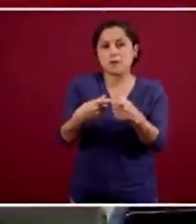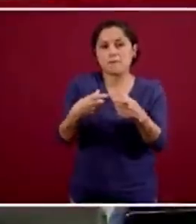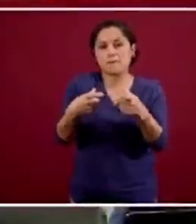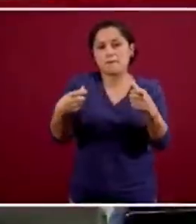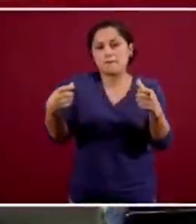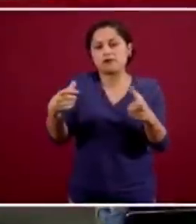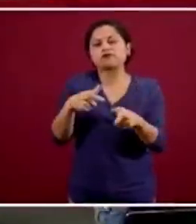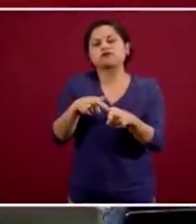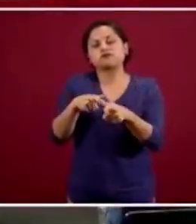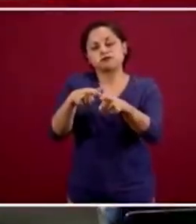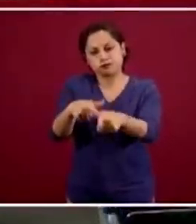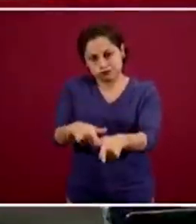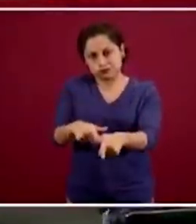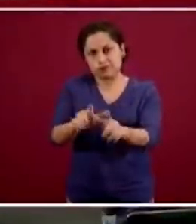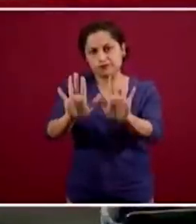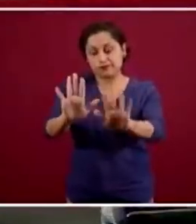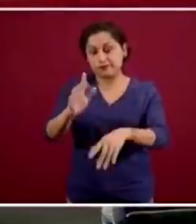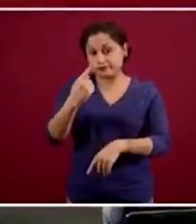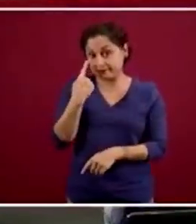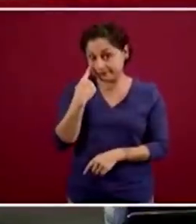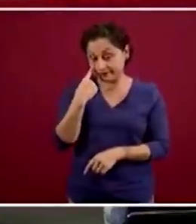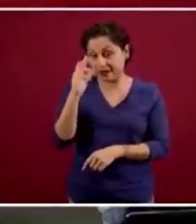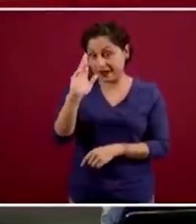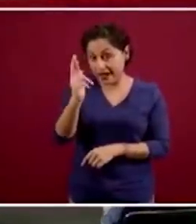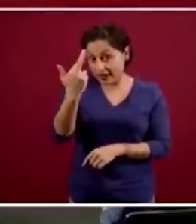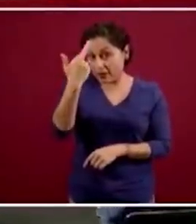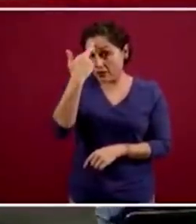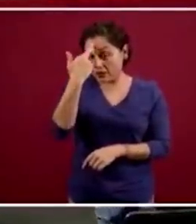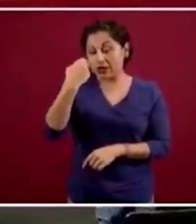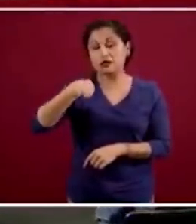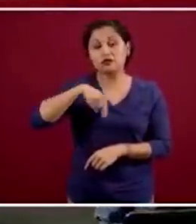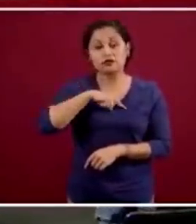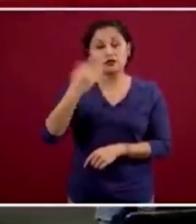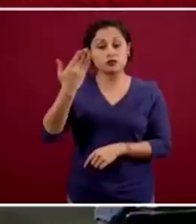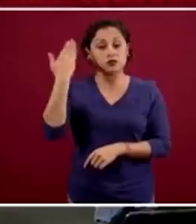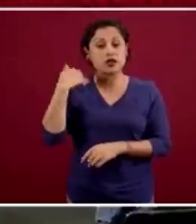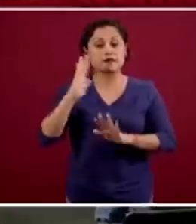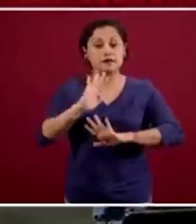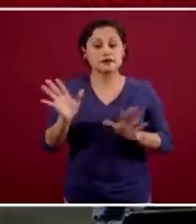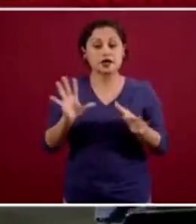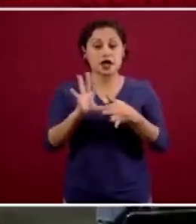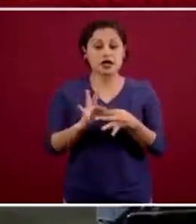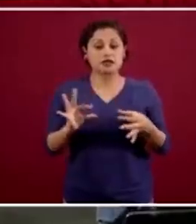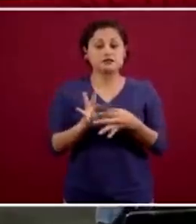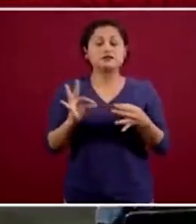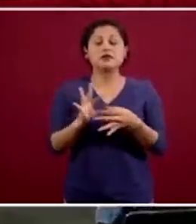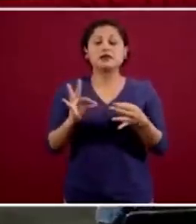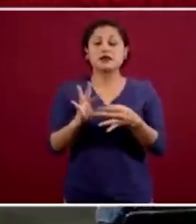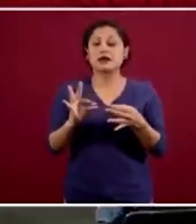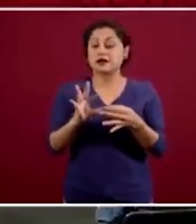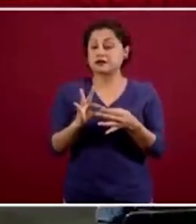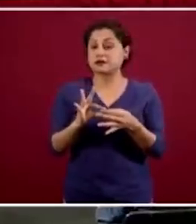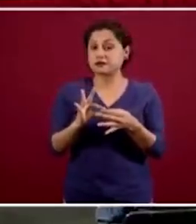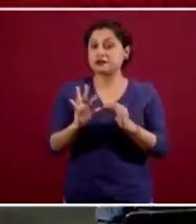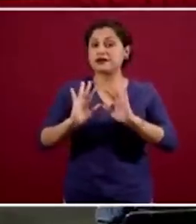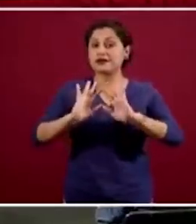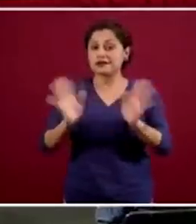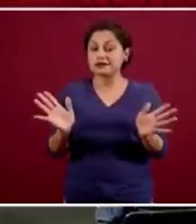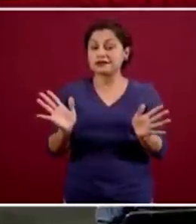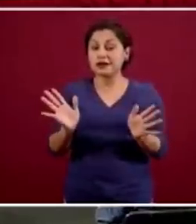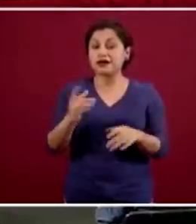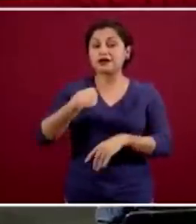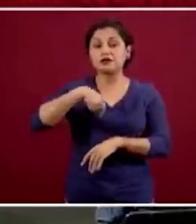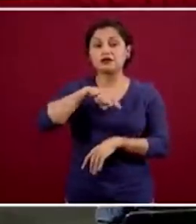recordarles que aunque hemos dicho que ya definimos una respuesta positiva